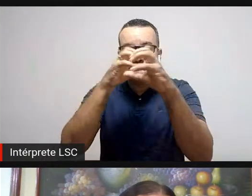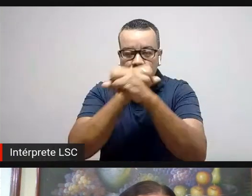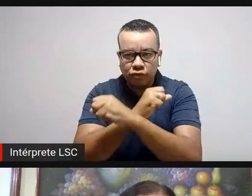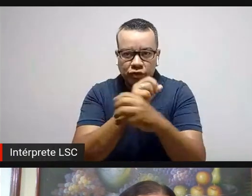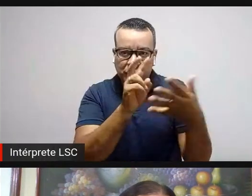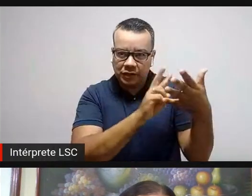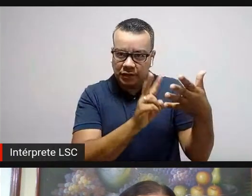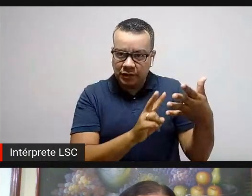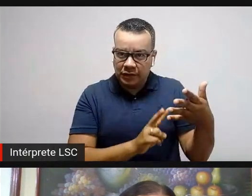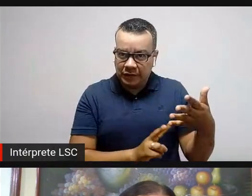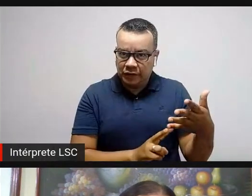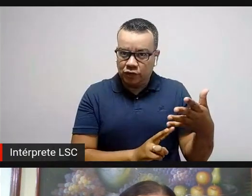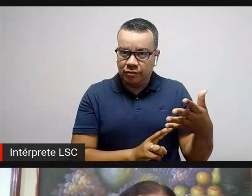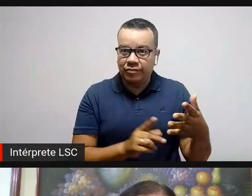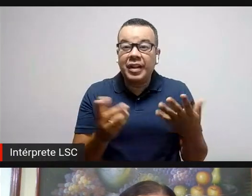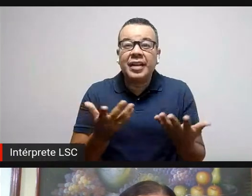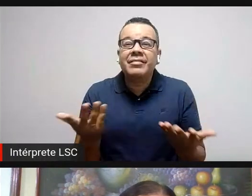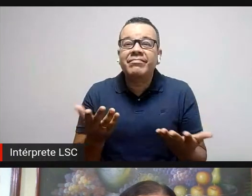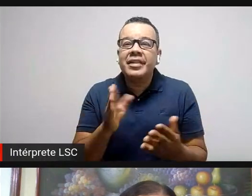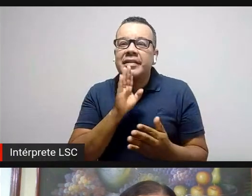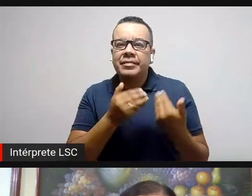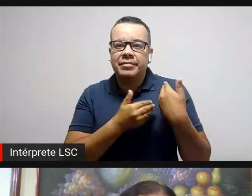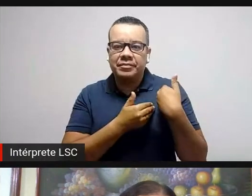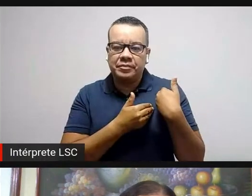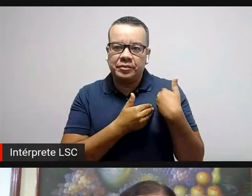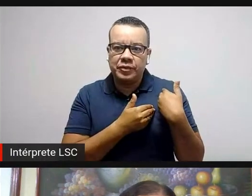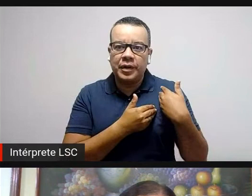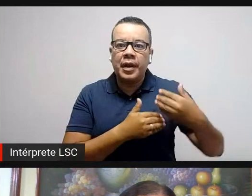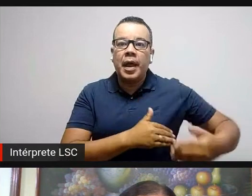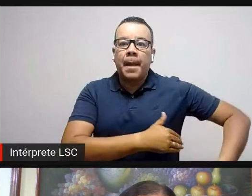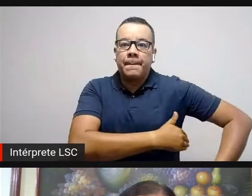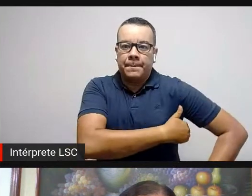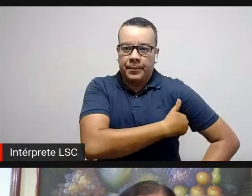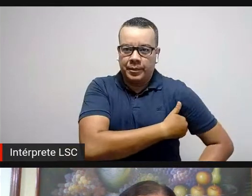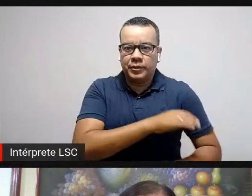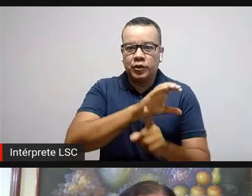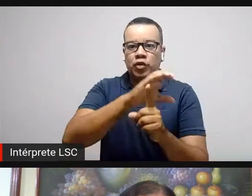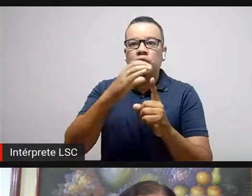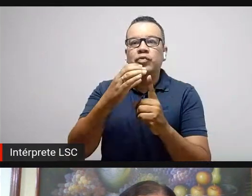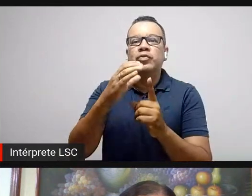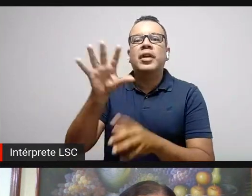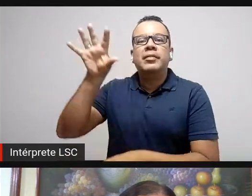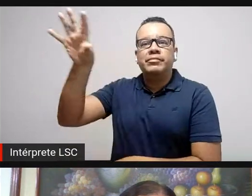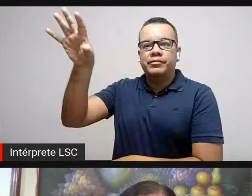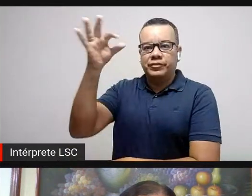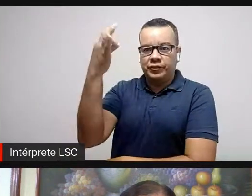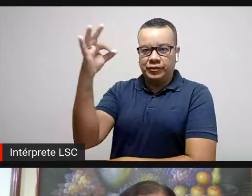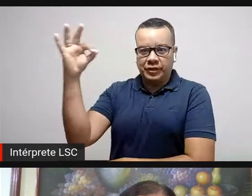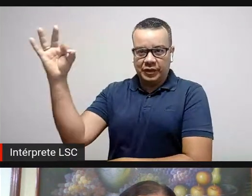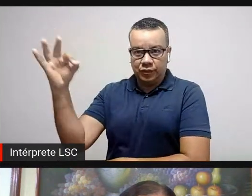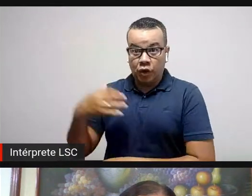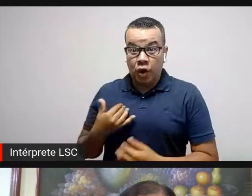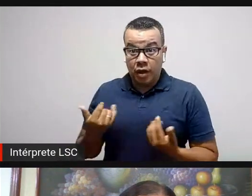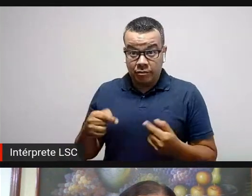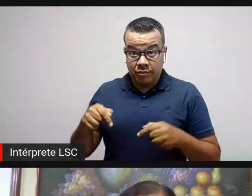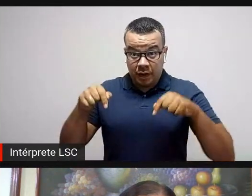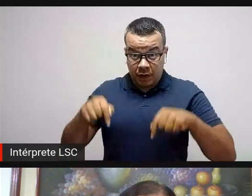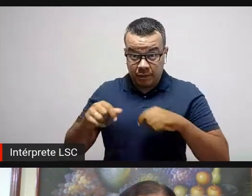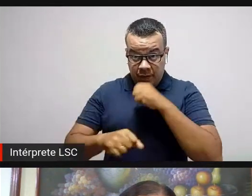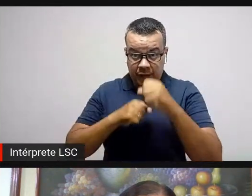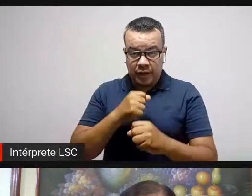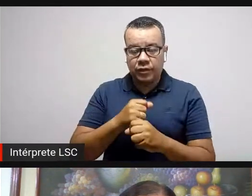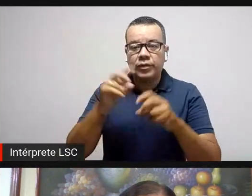el Ministerio de Cultura francés. El tema central de este año es releer el mundo y hoy contamos